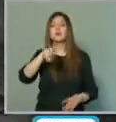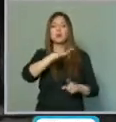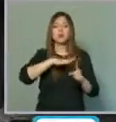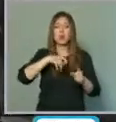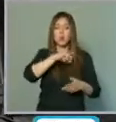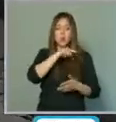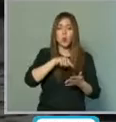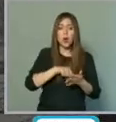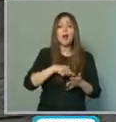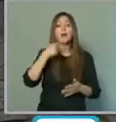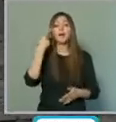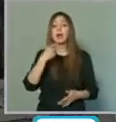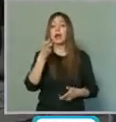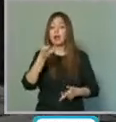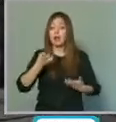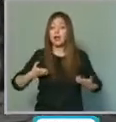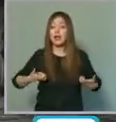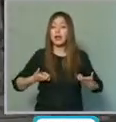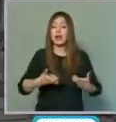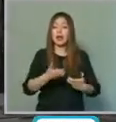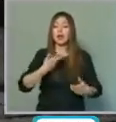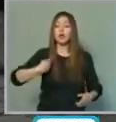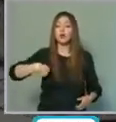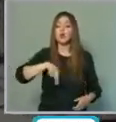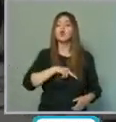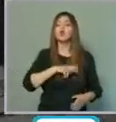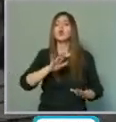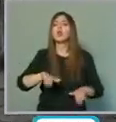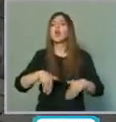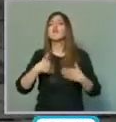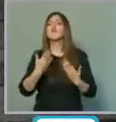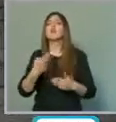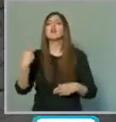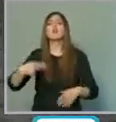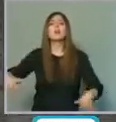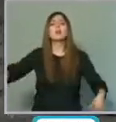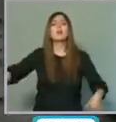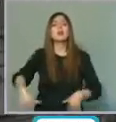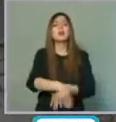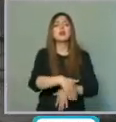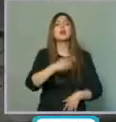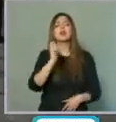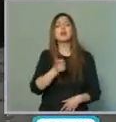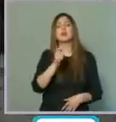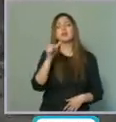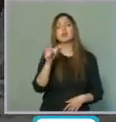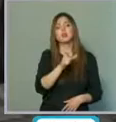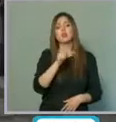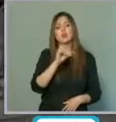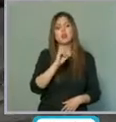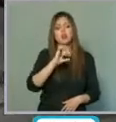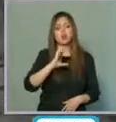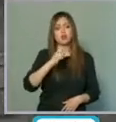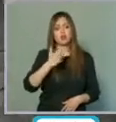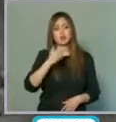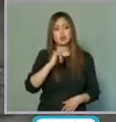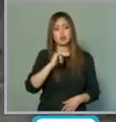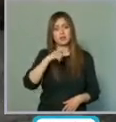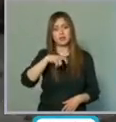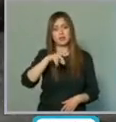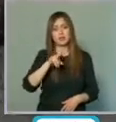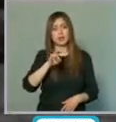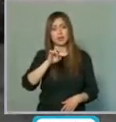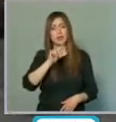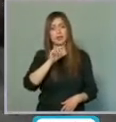esta es la calle que a la que vamos a salir, ¿qué hay ahí? Esa es la calle de Xochiquetzal. Que las calles de